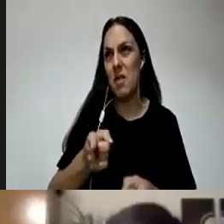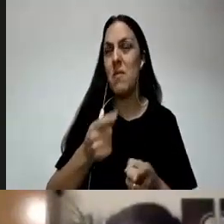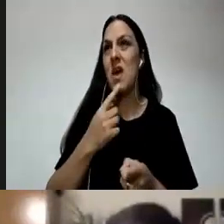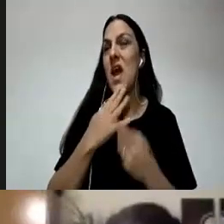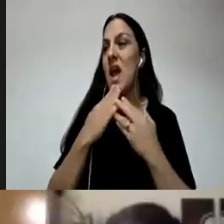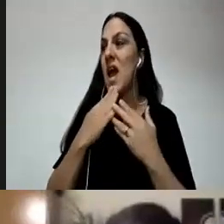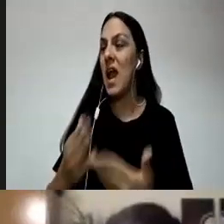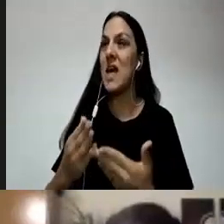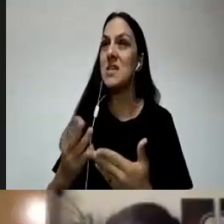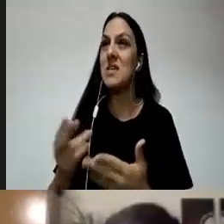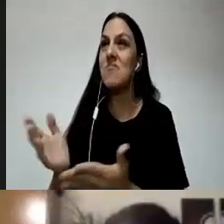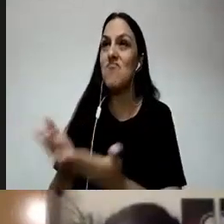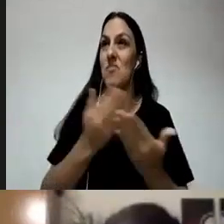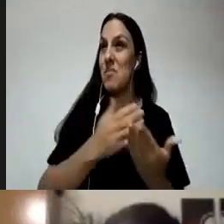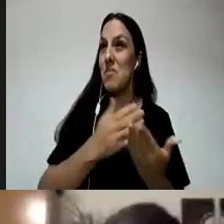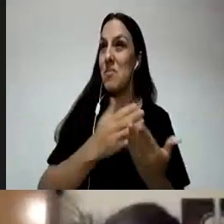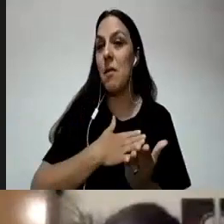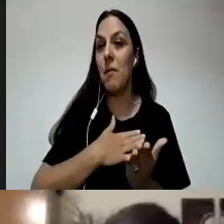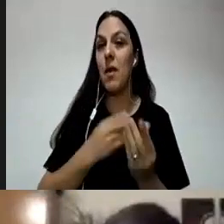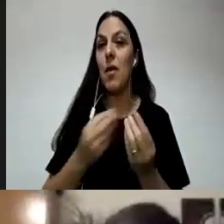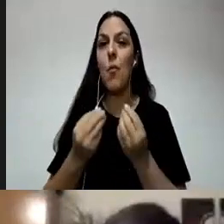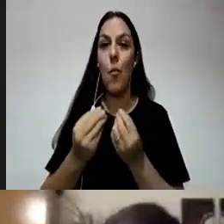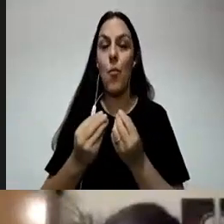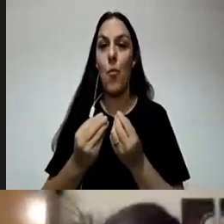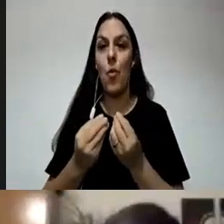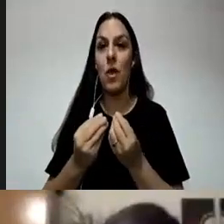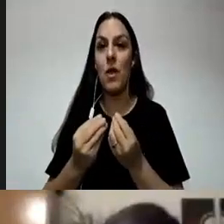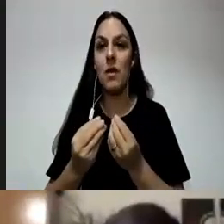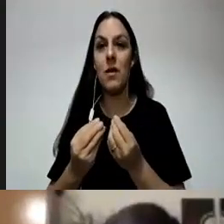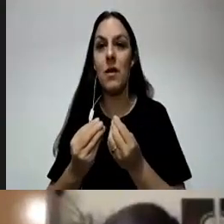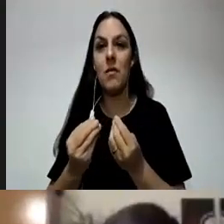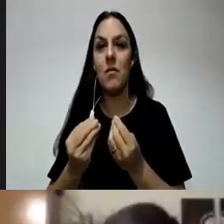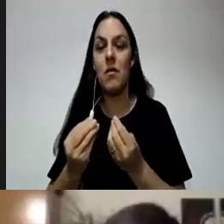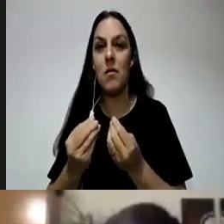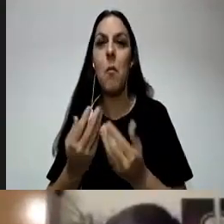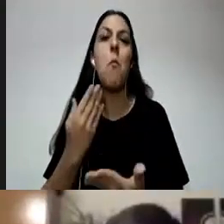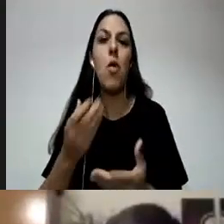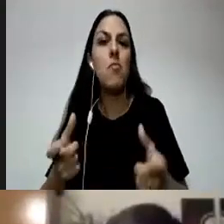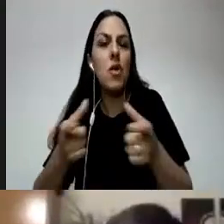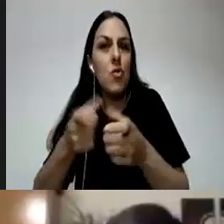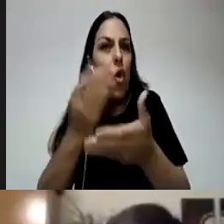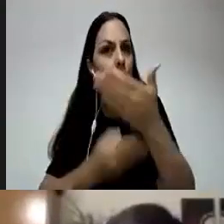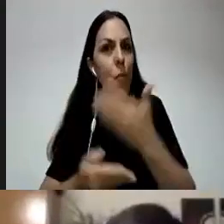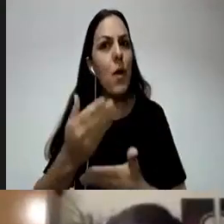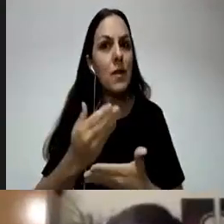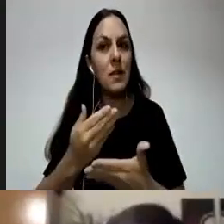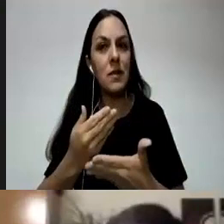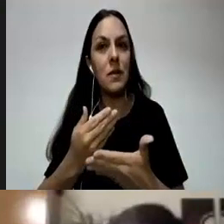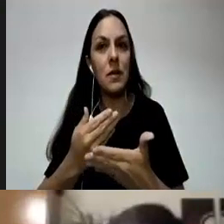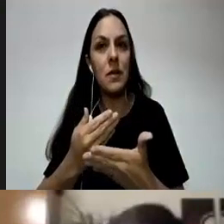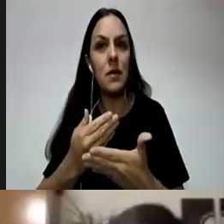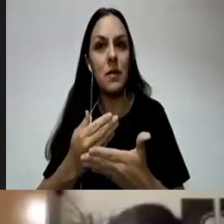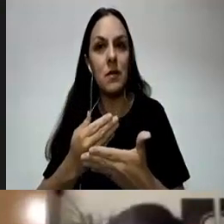invitación, porque compartir un espacio con el doctor Lucero, al que